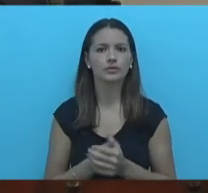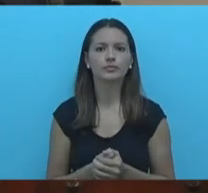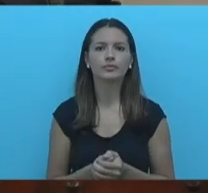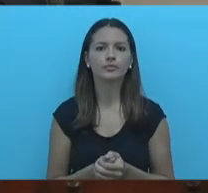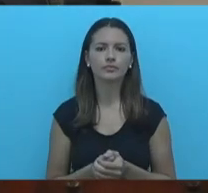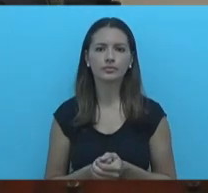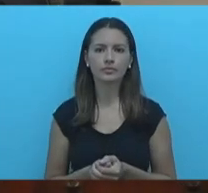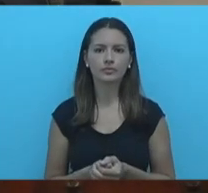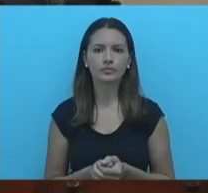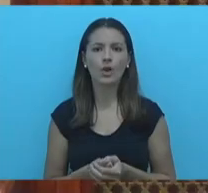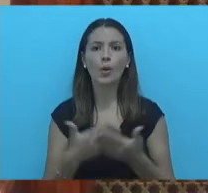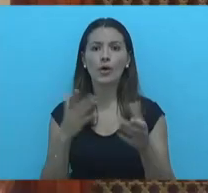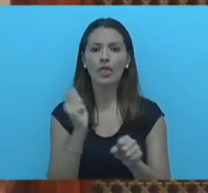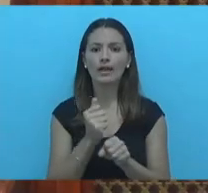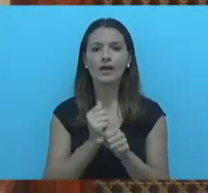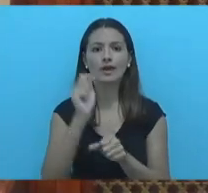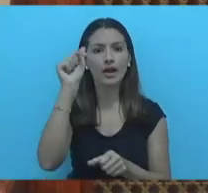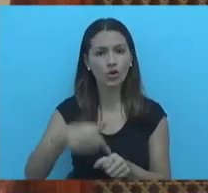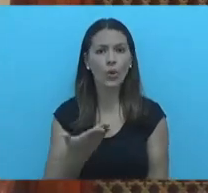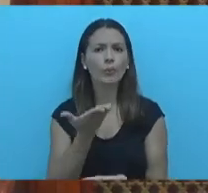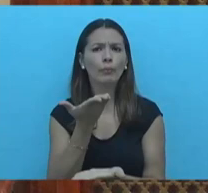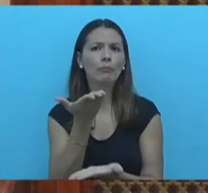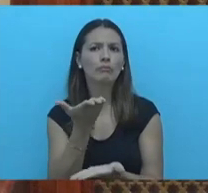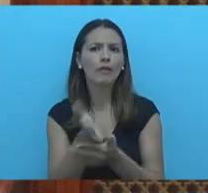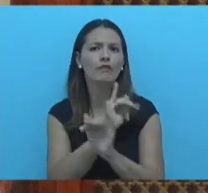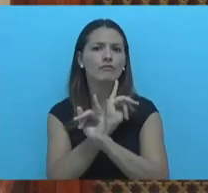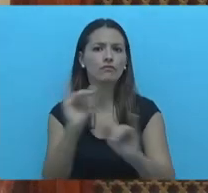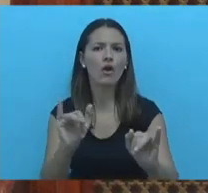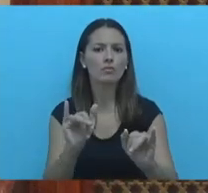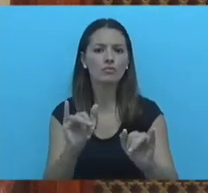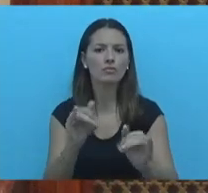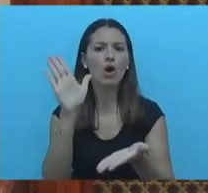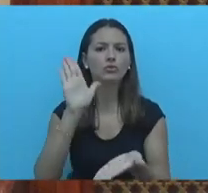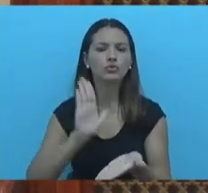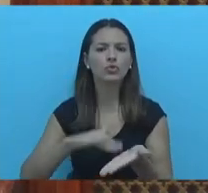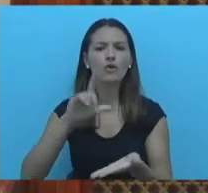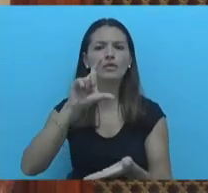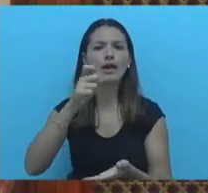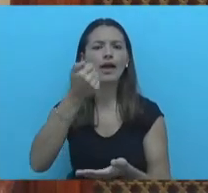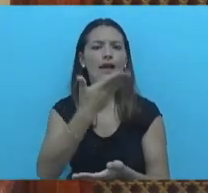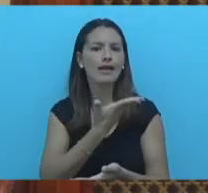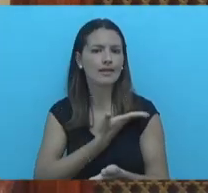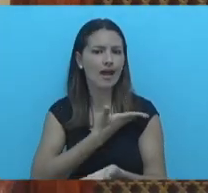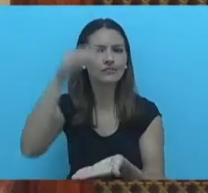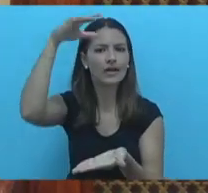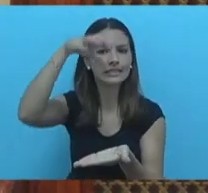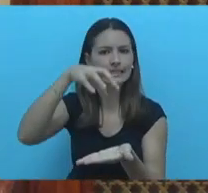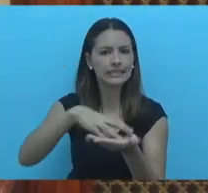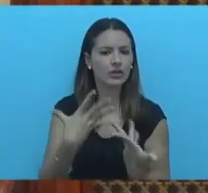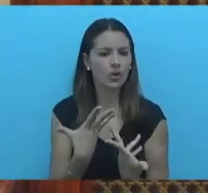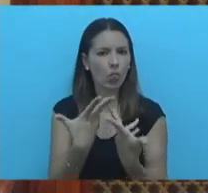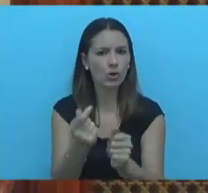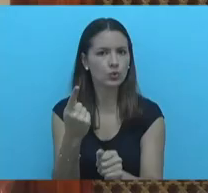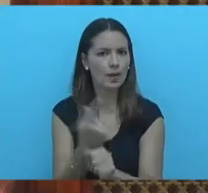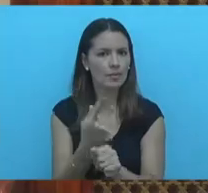Anterior tratamiento sobre tabla, un pedido de informes sobre el CAPS, Centro de Atención Primaria de Salud de